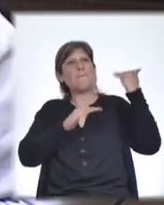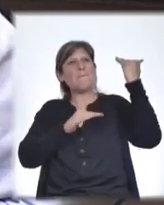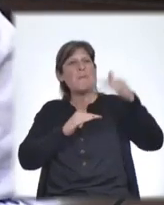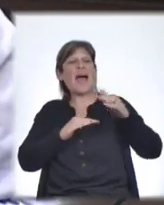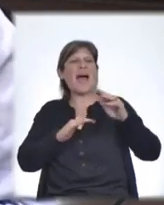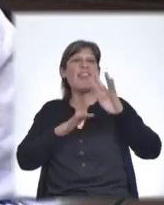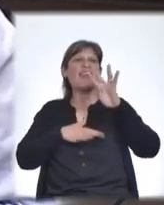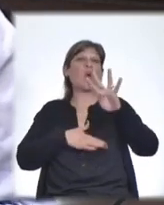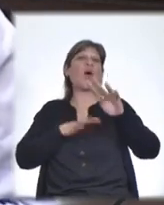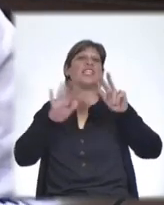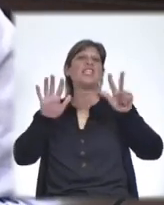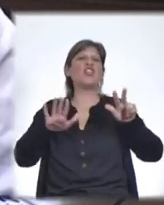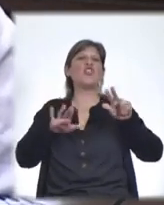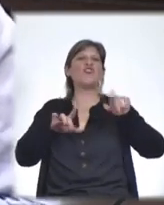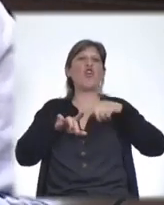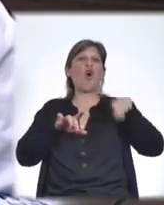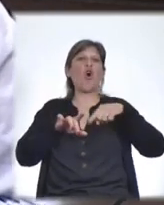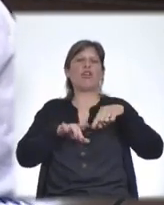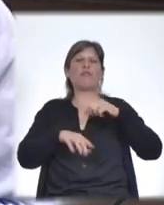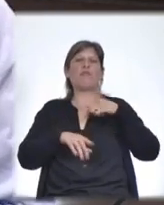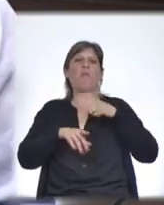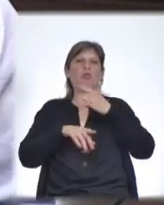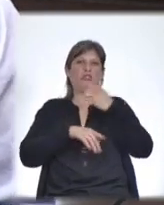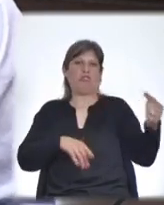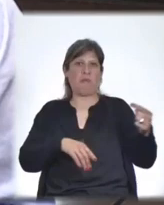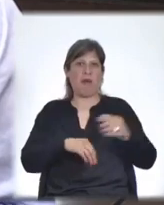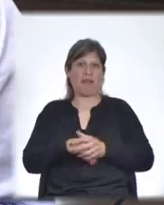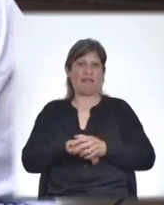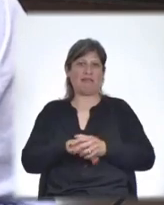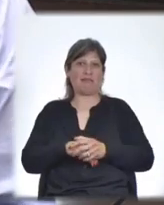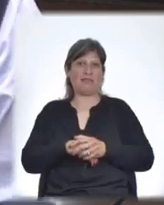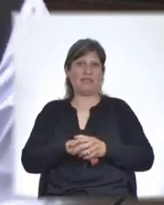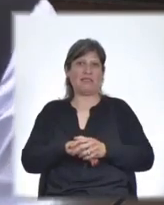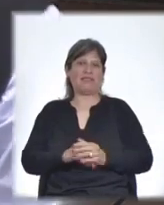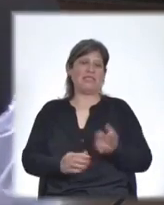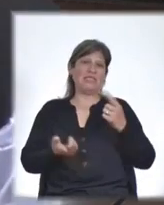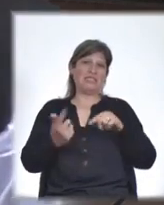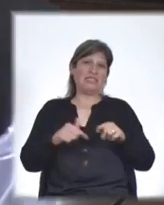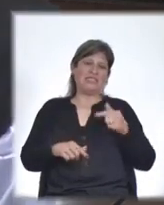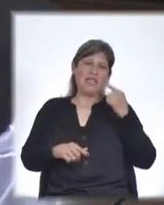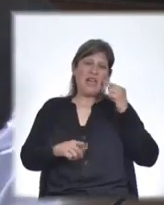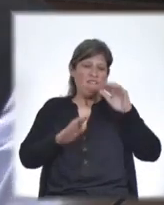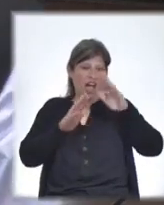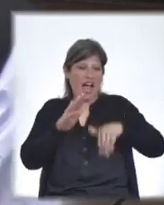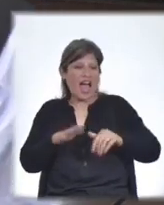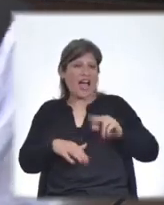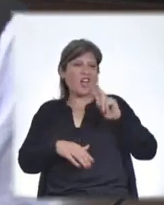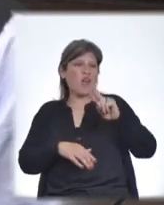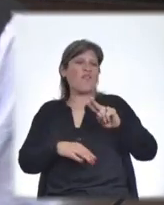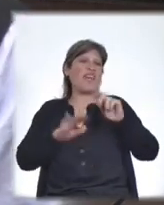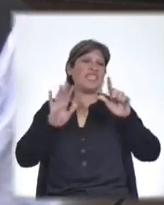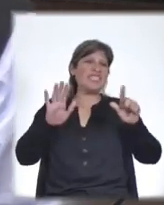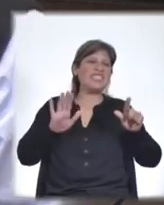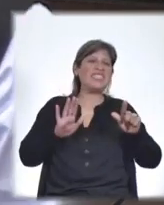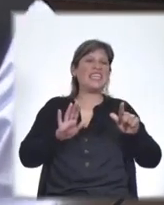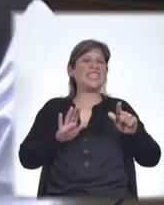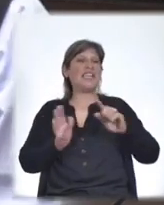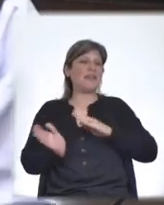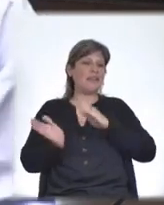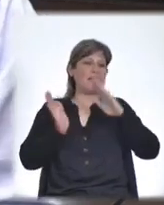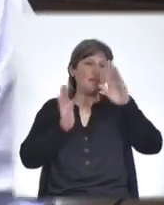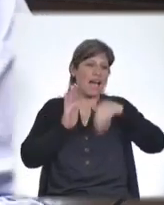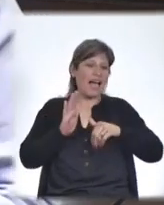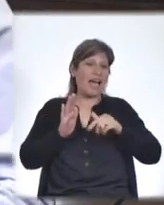48 horas por semana, que en definitiva bajaron del 27 al 15%.